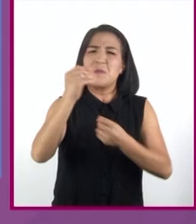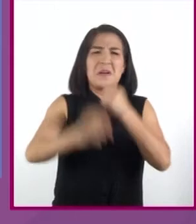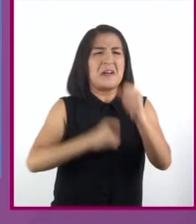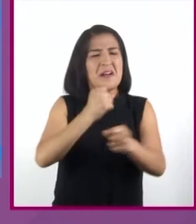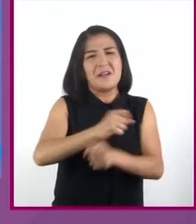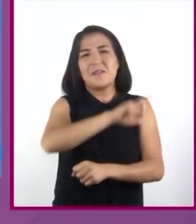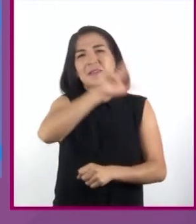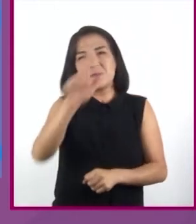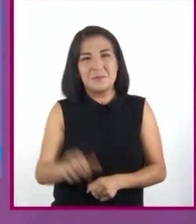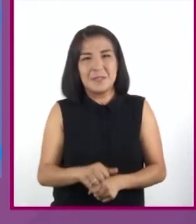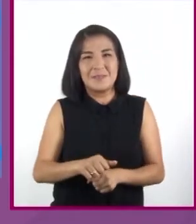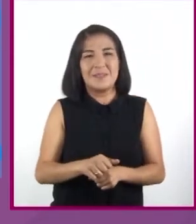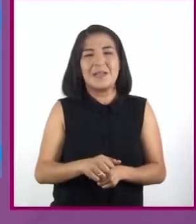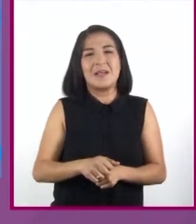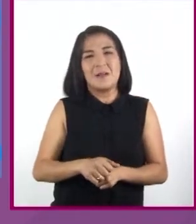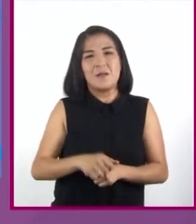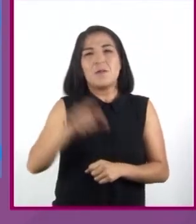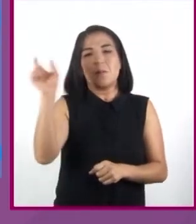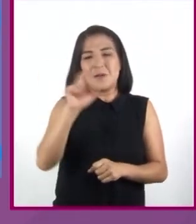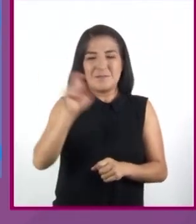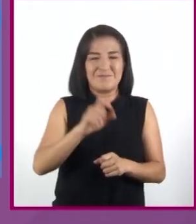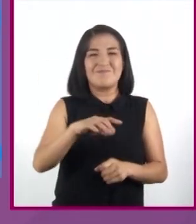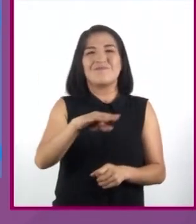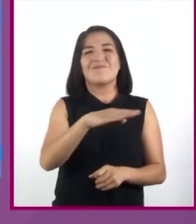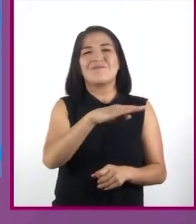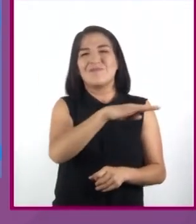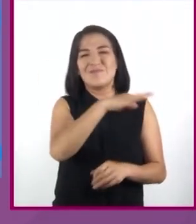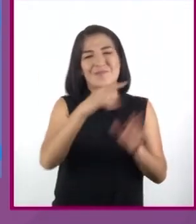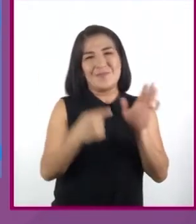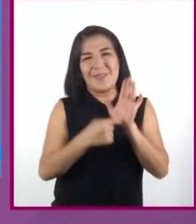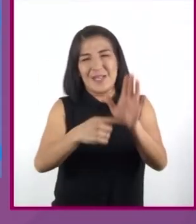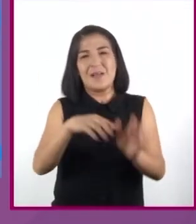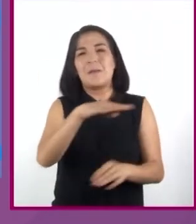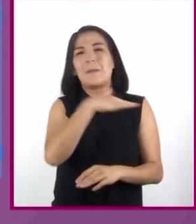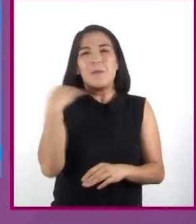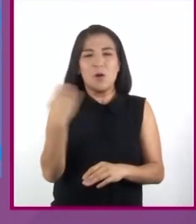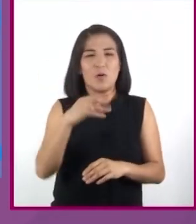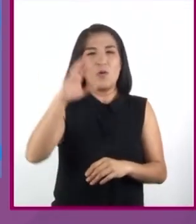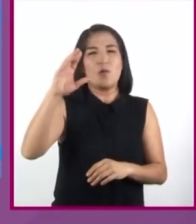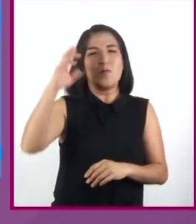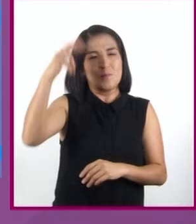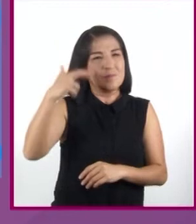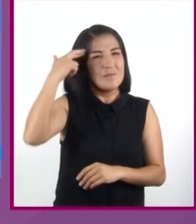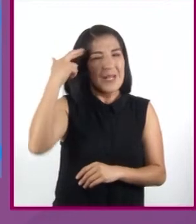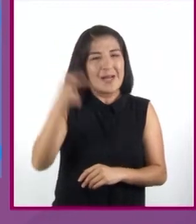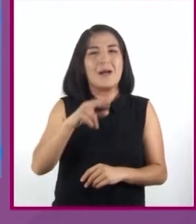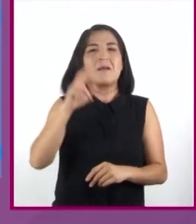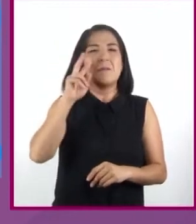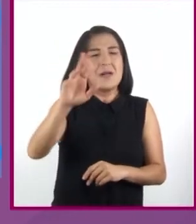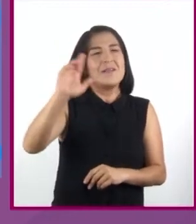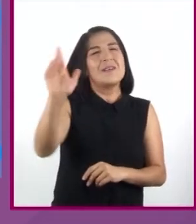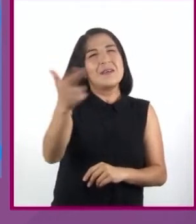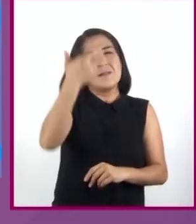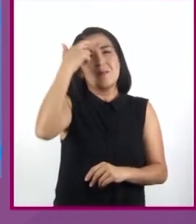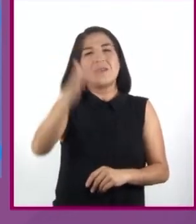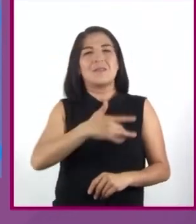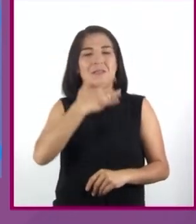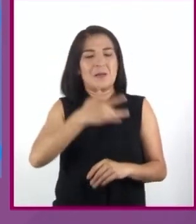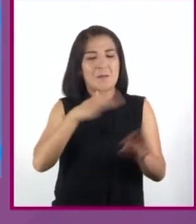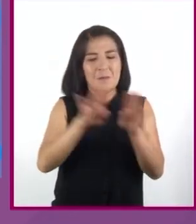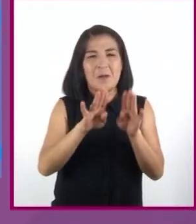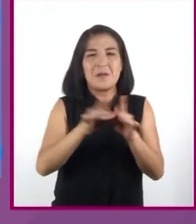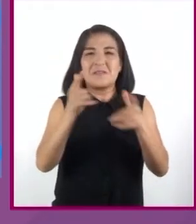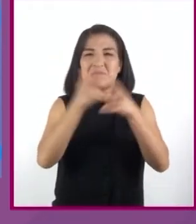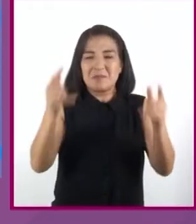después, frente al pelotón de fusilamiento, el coronel Aureliano Buendía había de recordar aquella tarde remota en